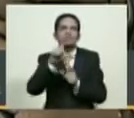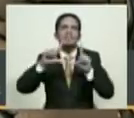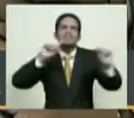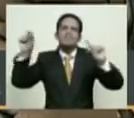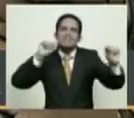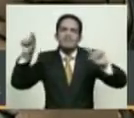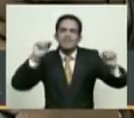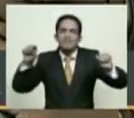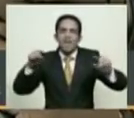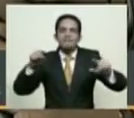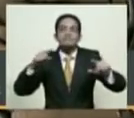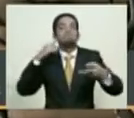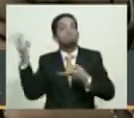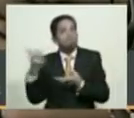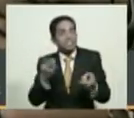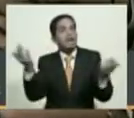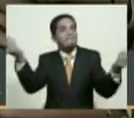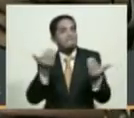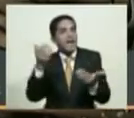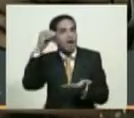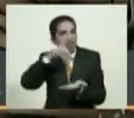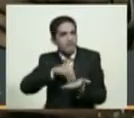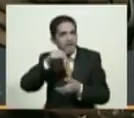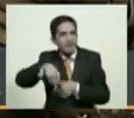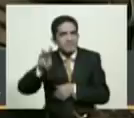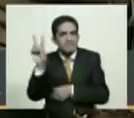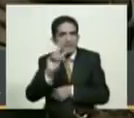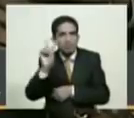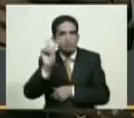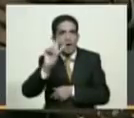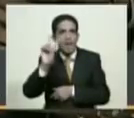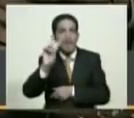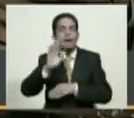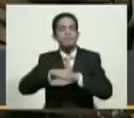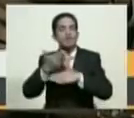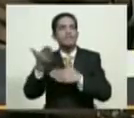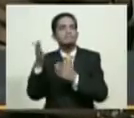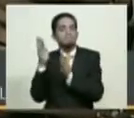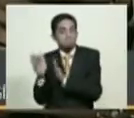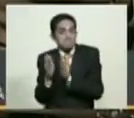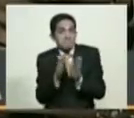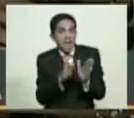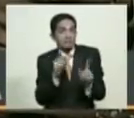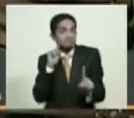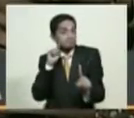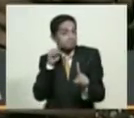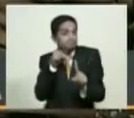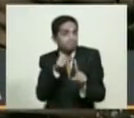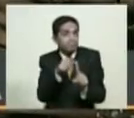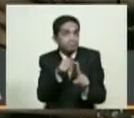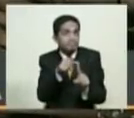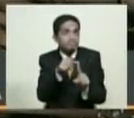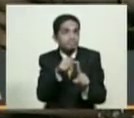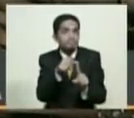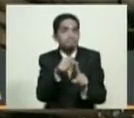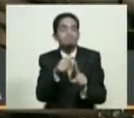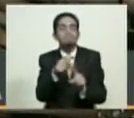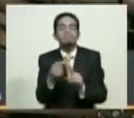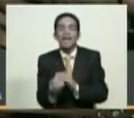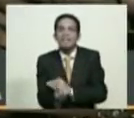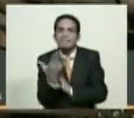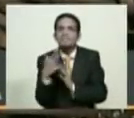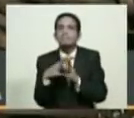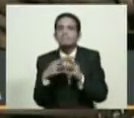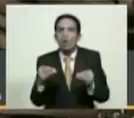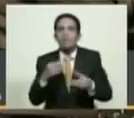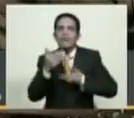y que los invita a que retornen a su patria, porque el plan precisamente está basado en activar todo el aparato